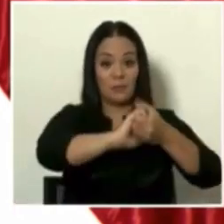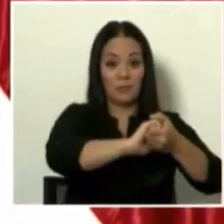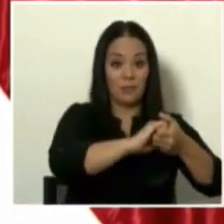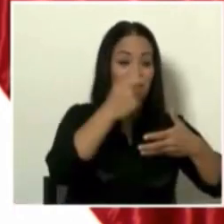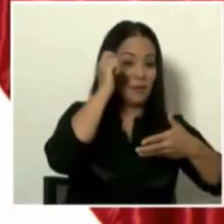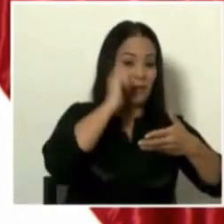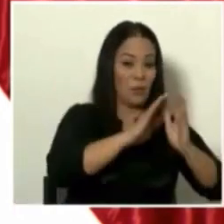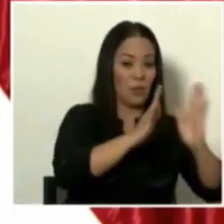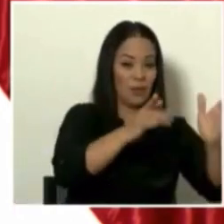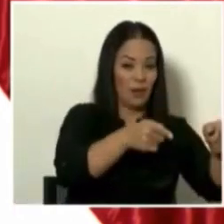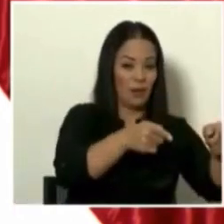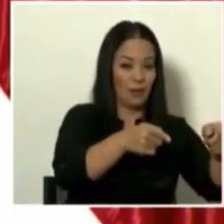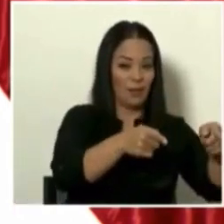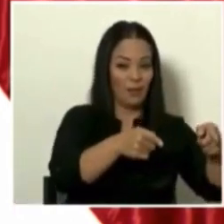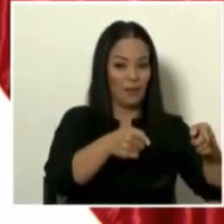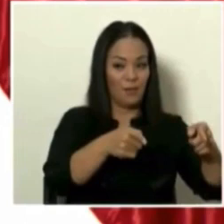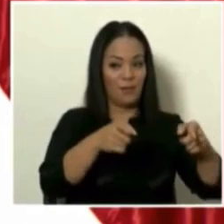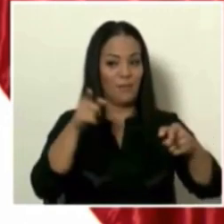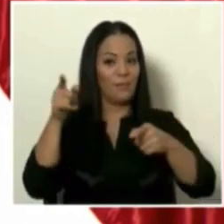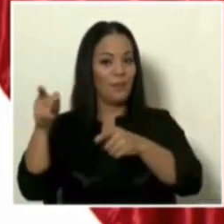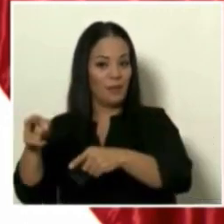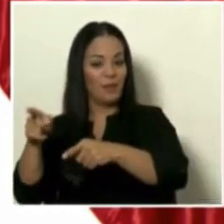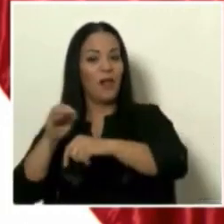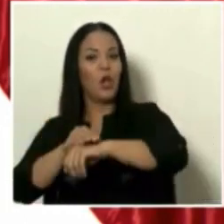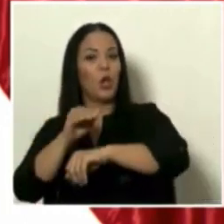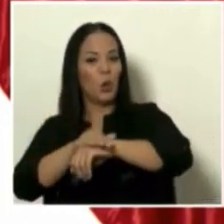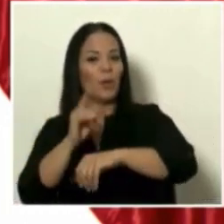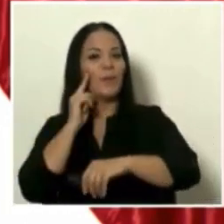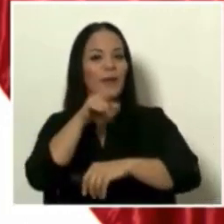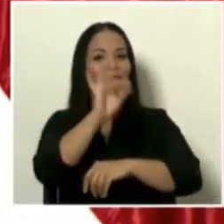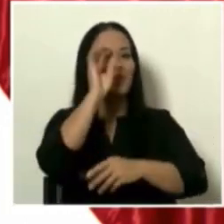y ella hizo el lobby para nombrarlo.